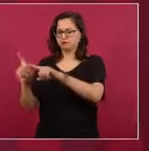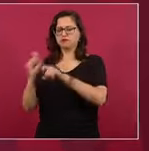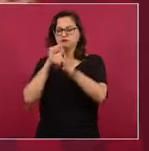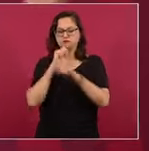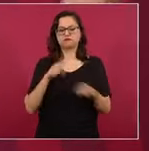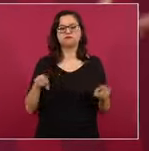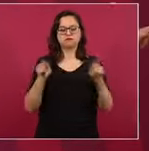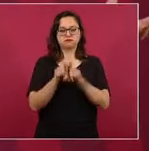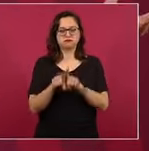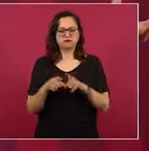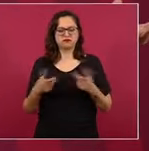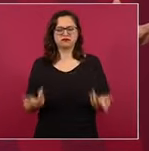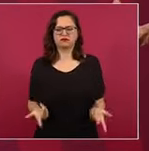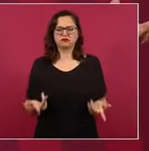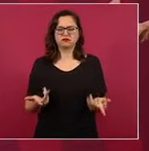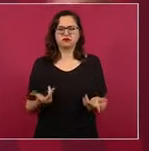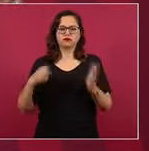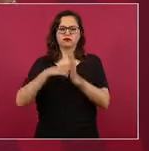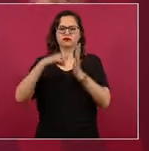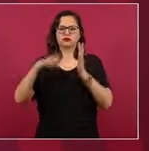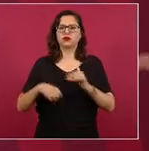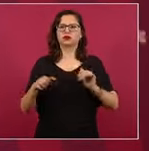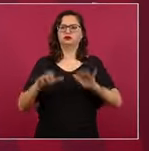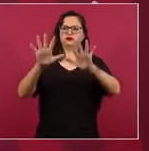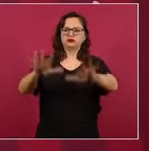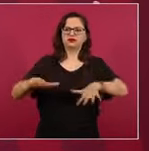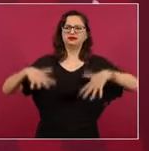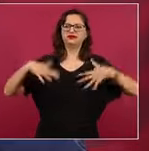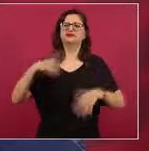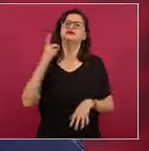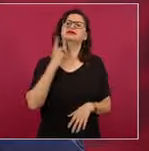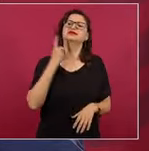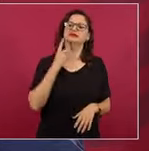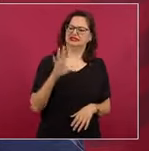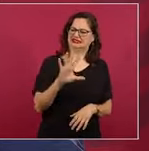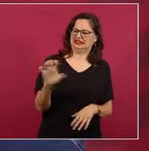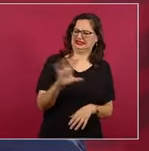¿por qué 500 diputados? ¿Por qué no 300?